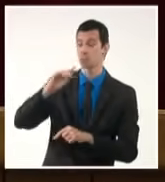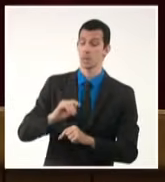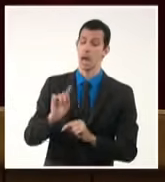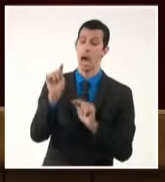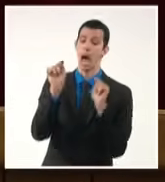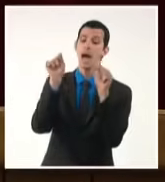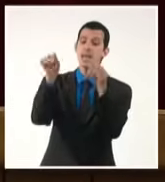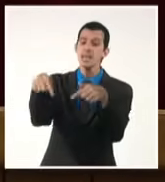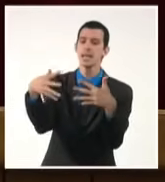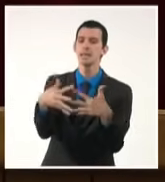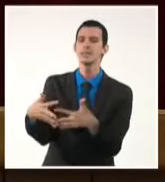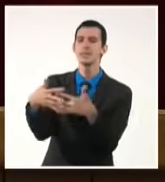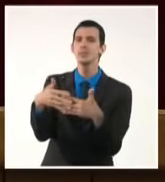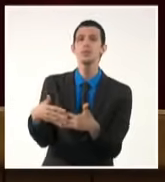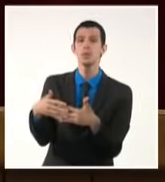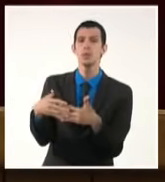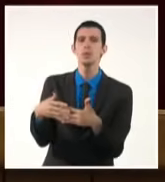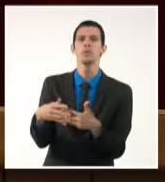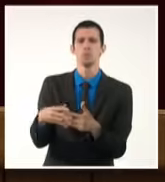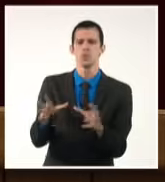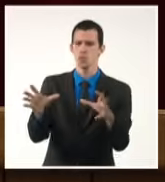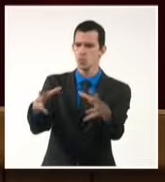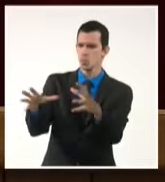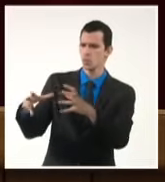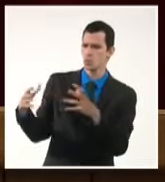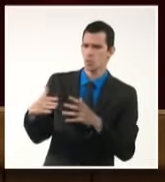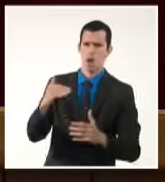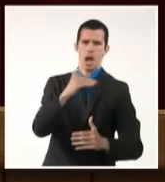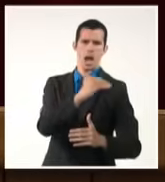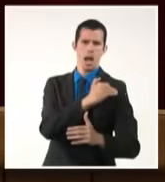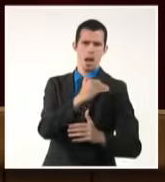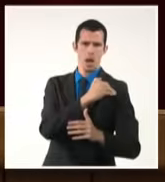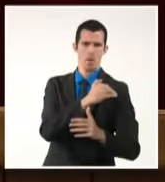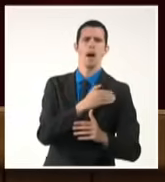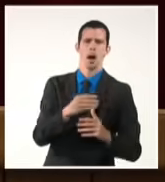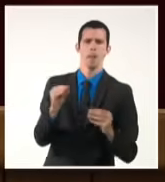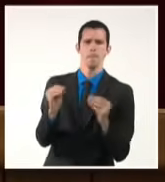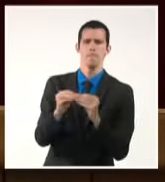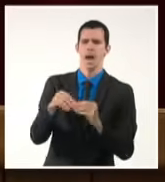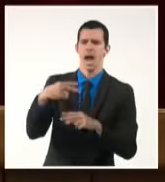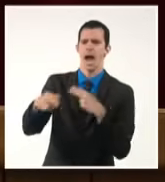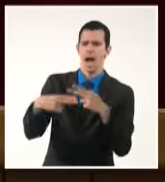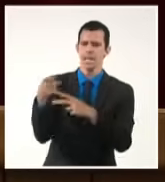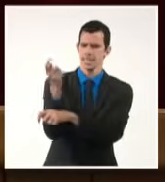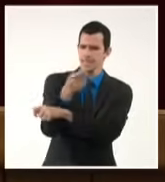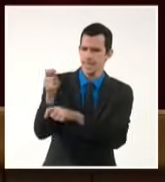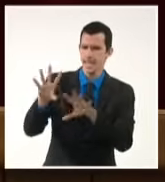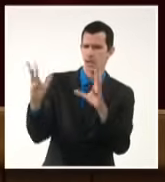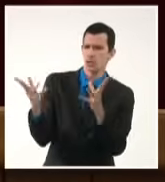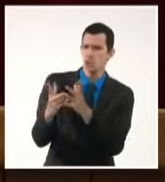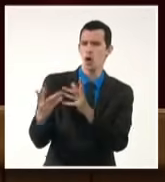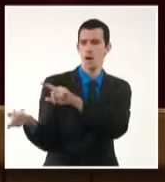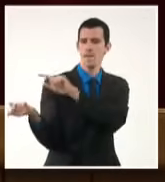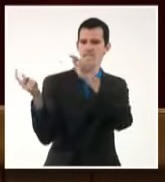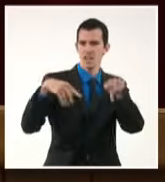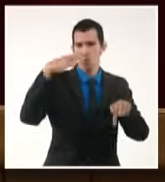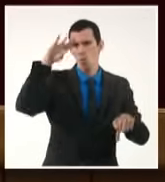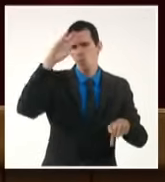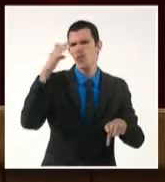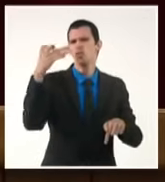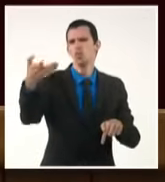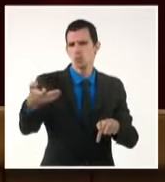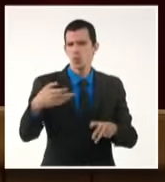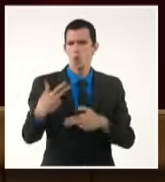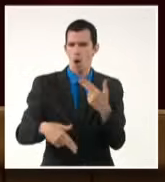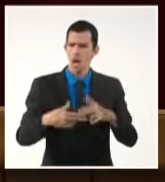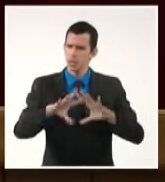apoyo logístico a grupos armados que desbordan mensajes de violencia por todos los medios a su alcance.